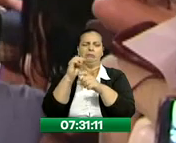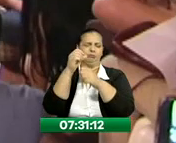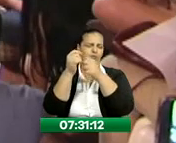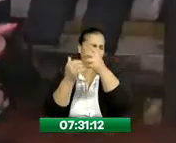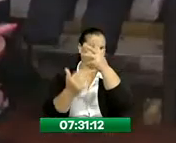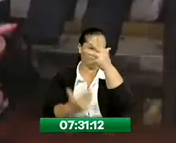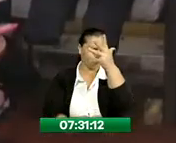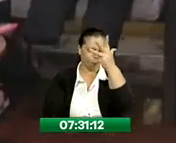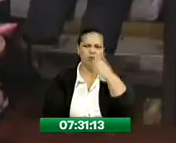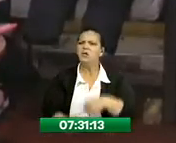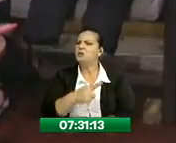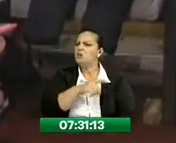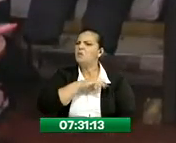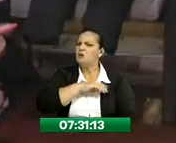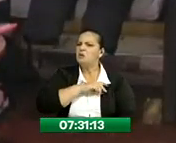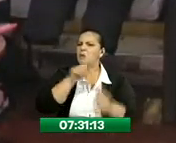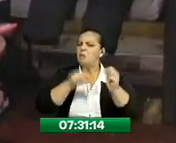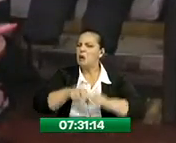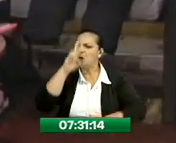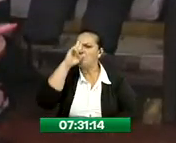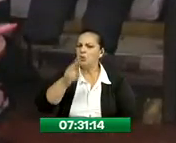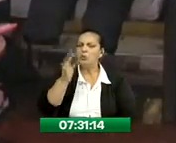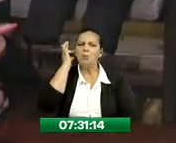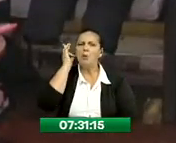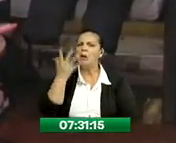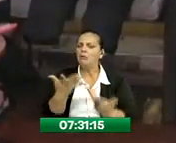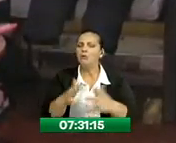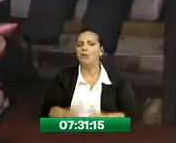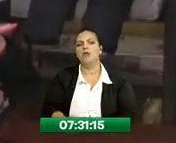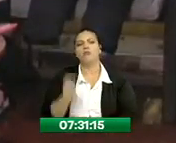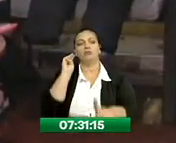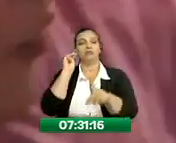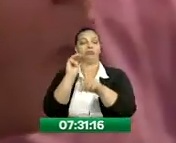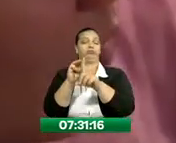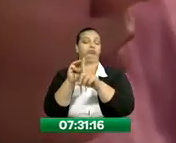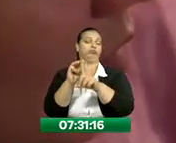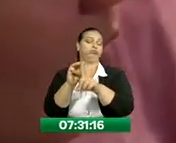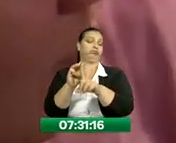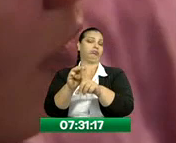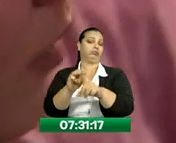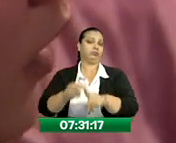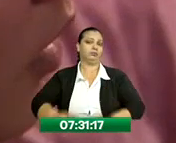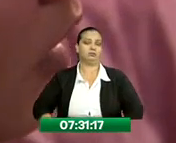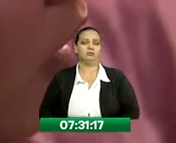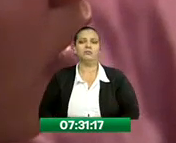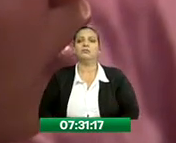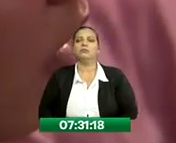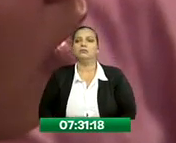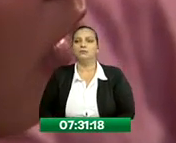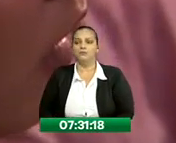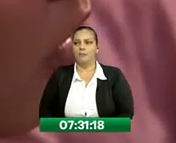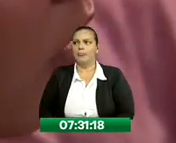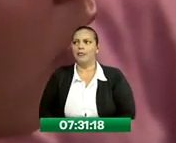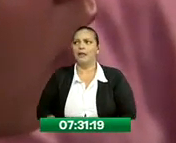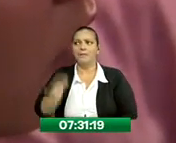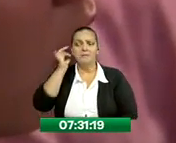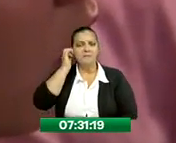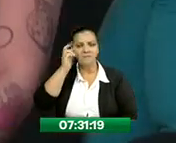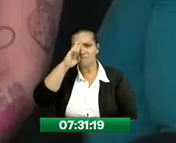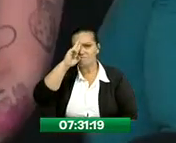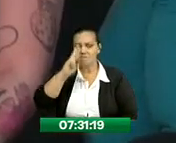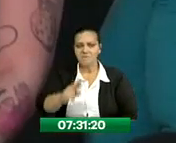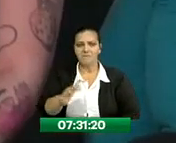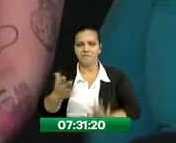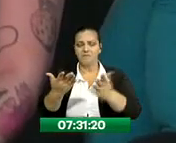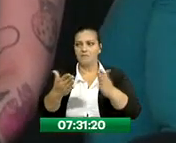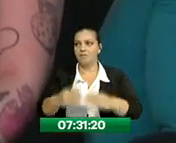de iniciativas culturales que expuso los orígenes y consecuencias del acoso público a las mujeres. Tamara